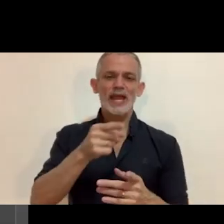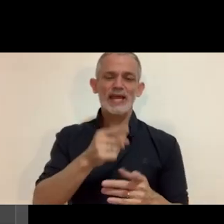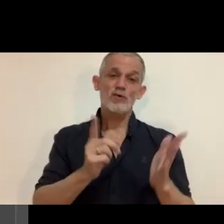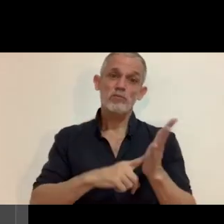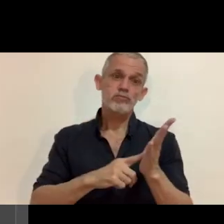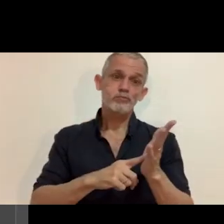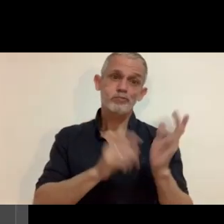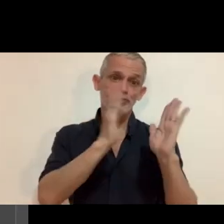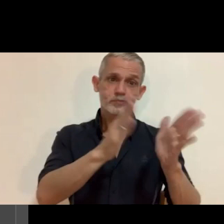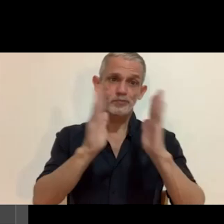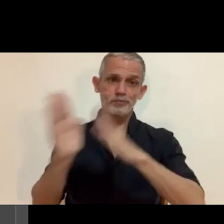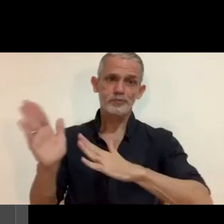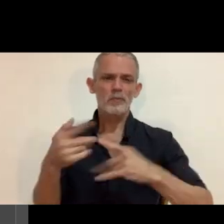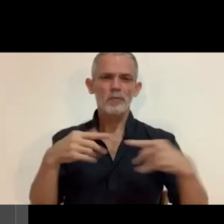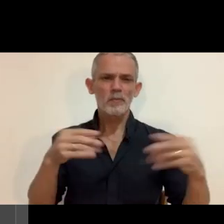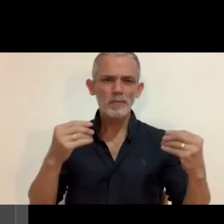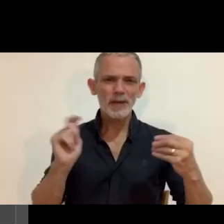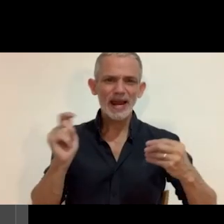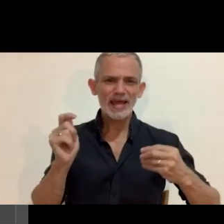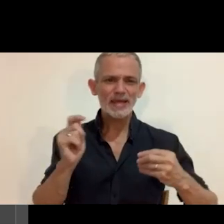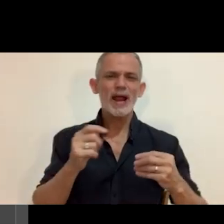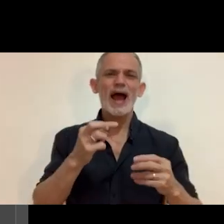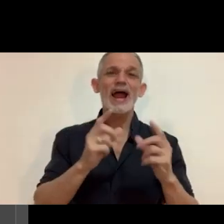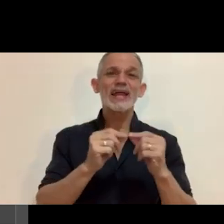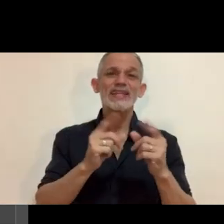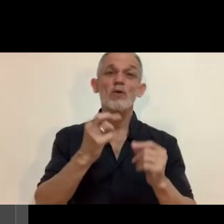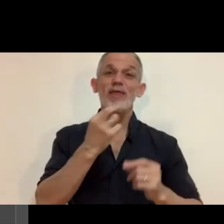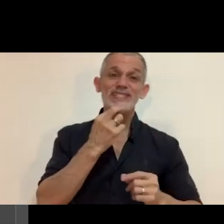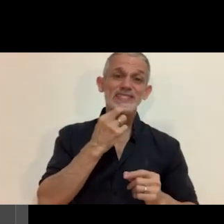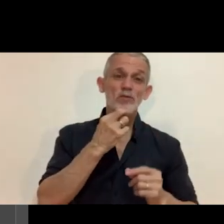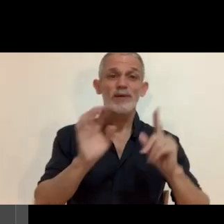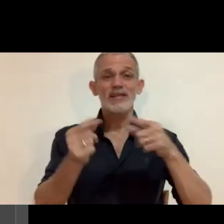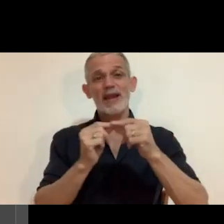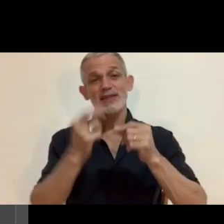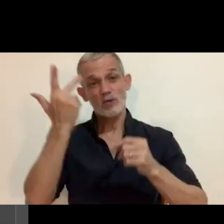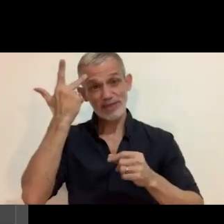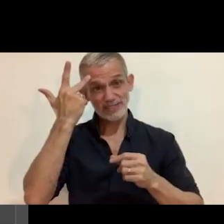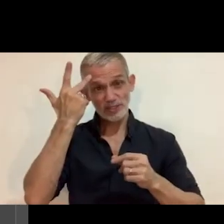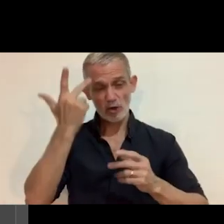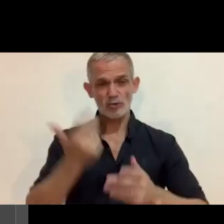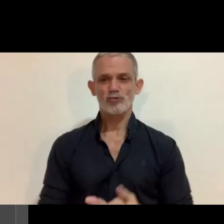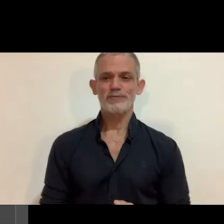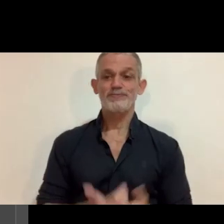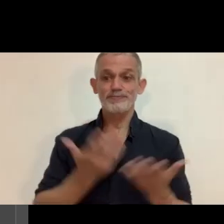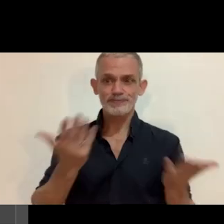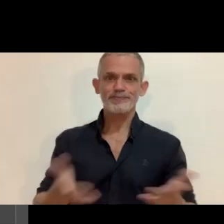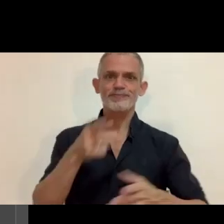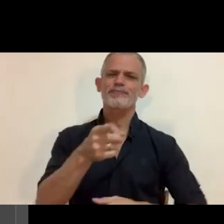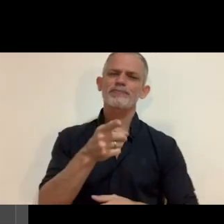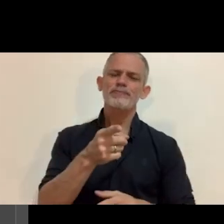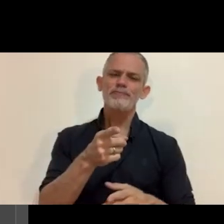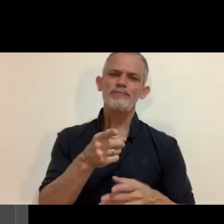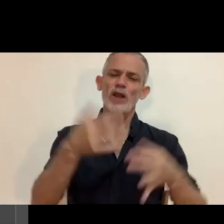tanto para el 19 como para el 18, ¿sí? Por lo que, de acuerdo al cumplir el